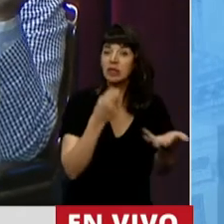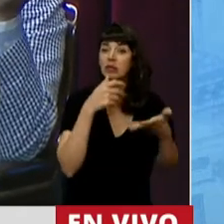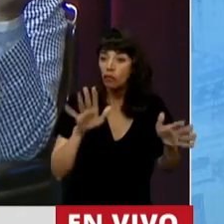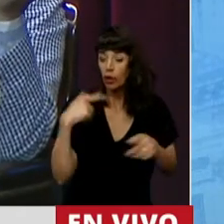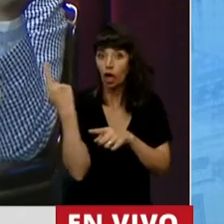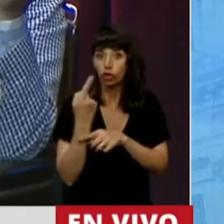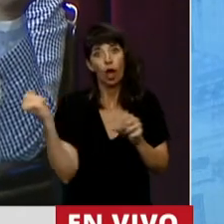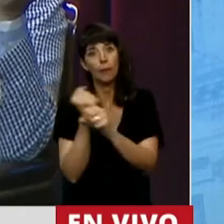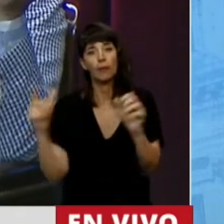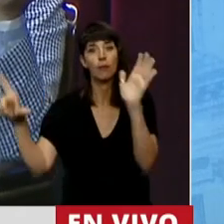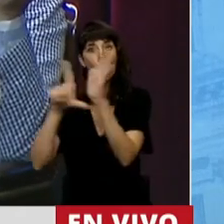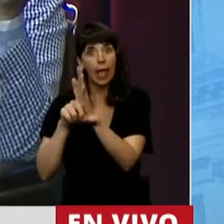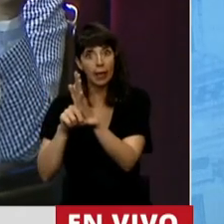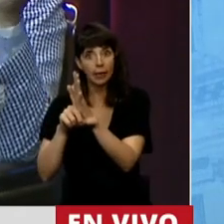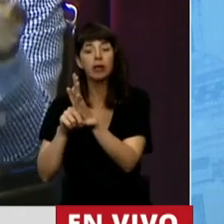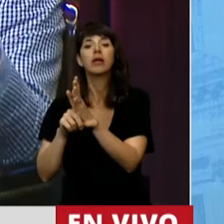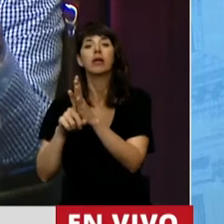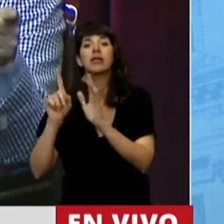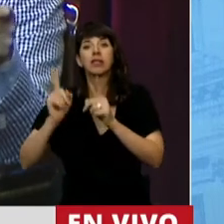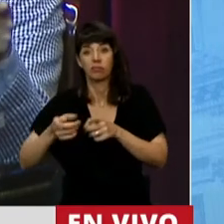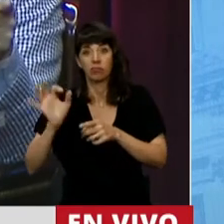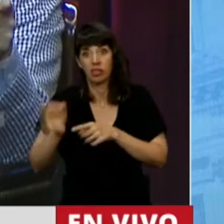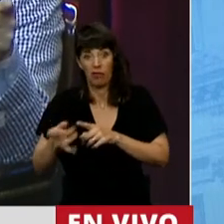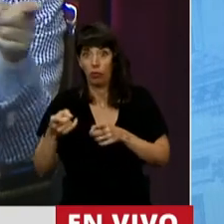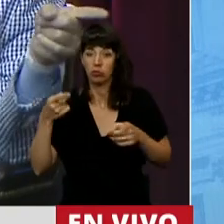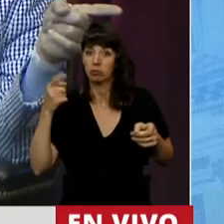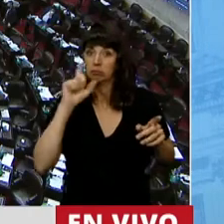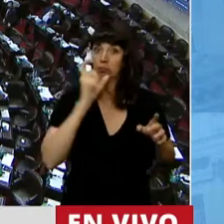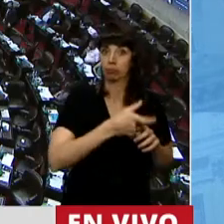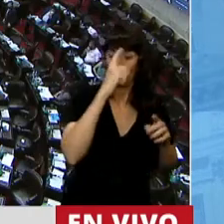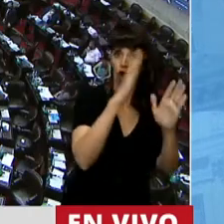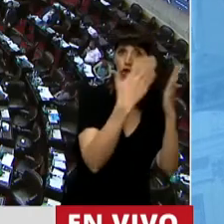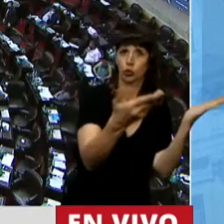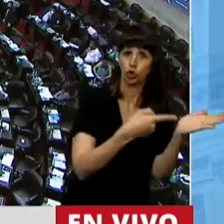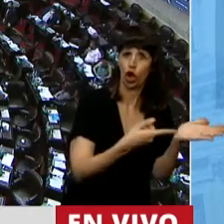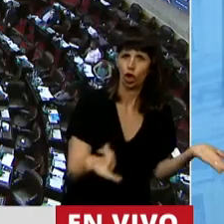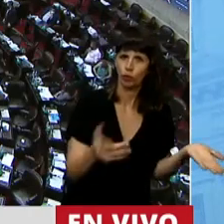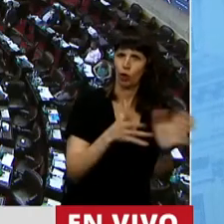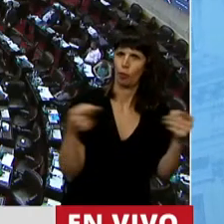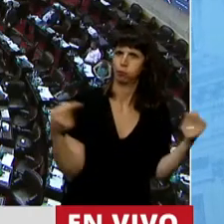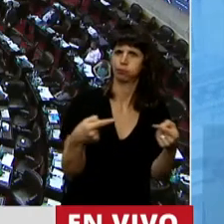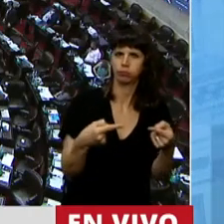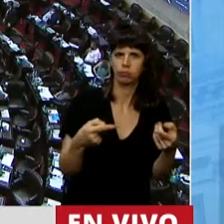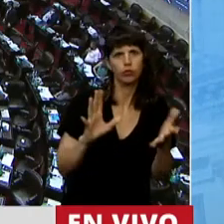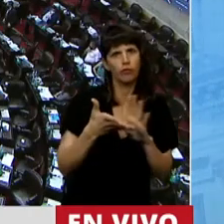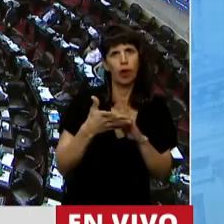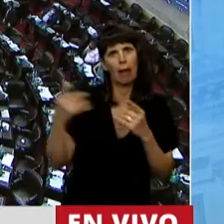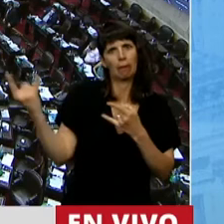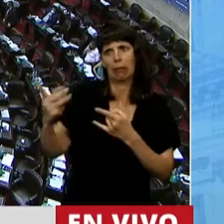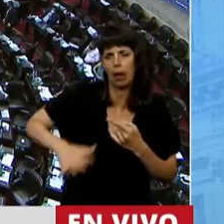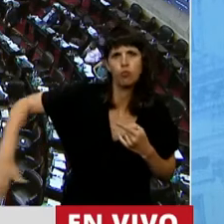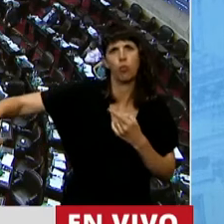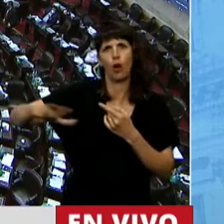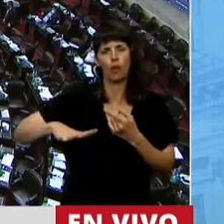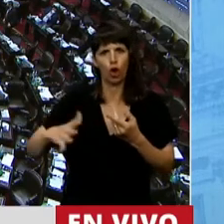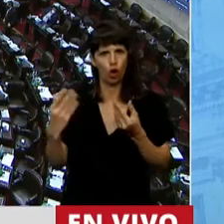una ley a sabiendas de su inconstitucionalidad, estaríamos engañando a nuestro pueblo, porque jamás podría